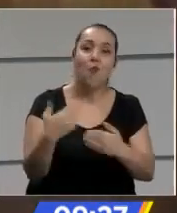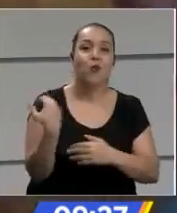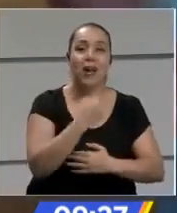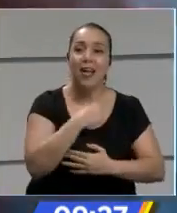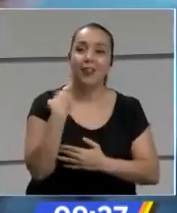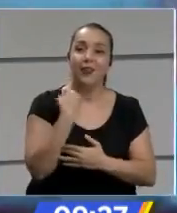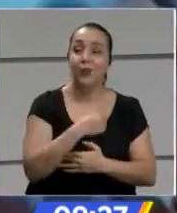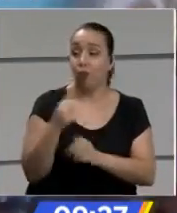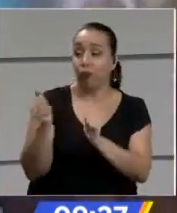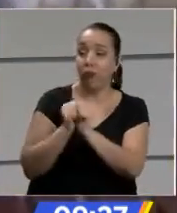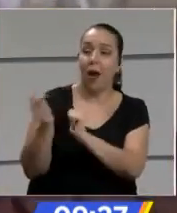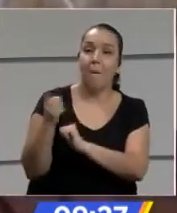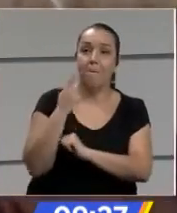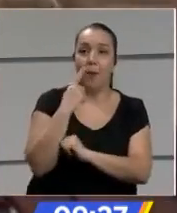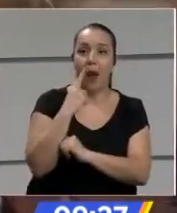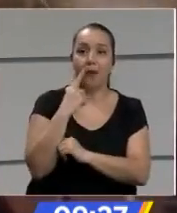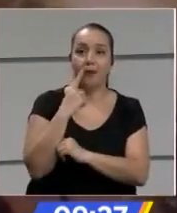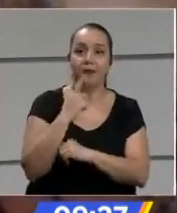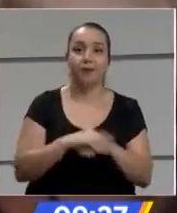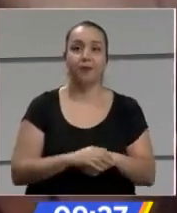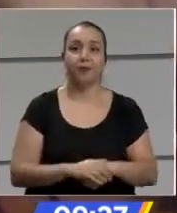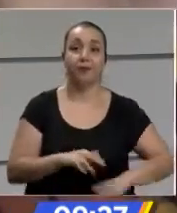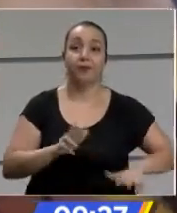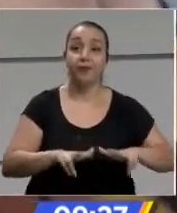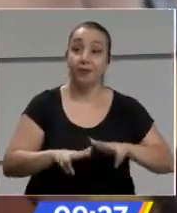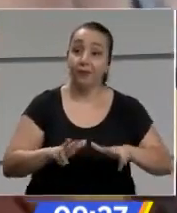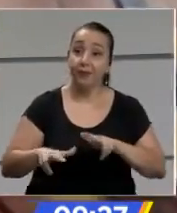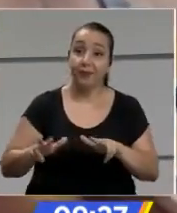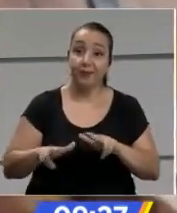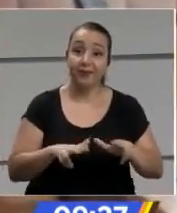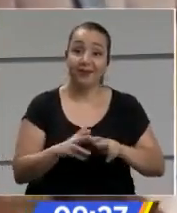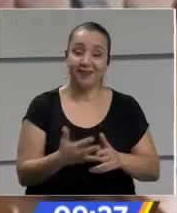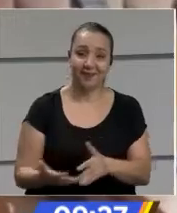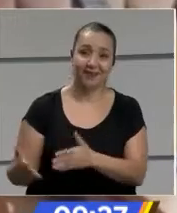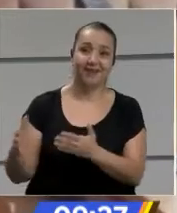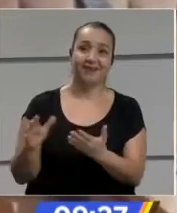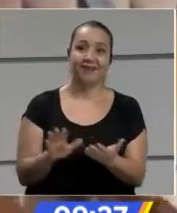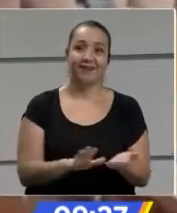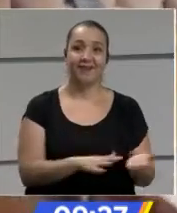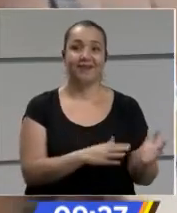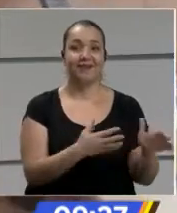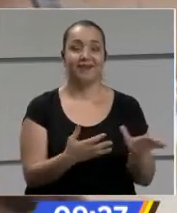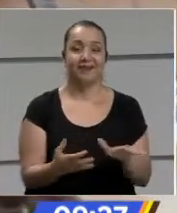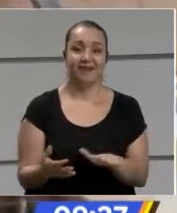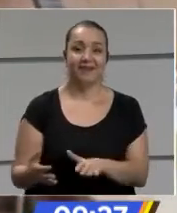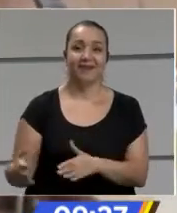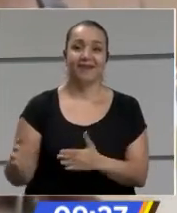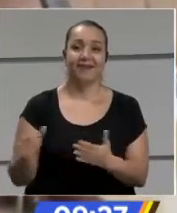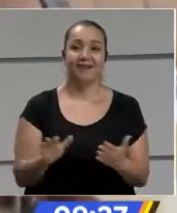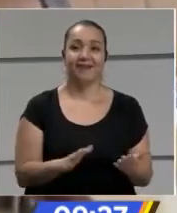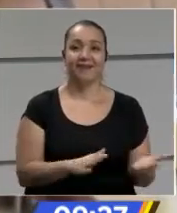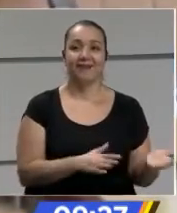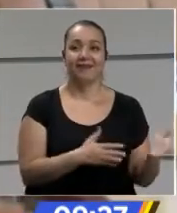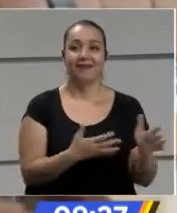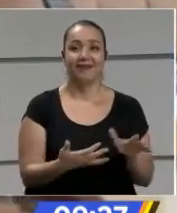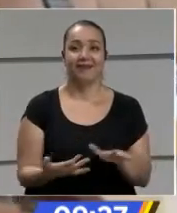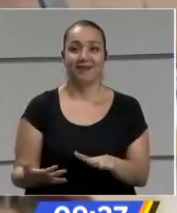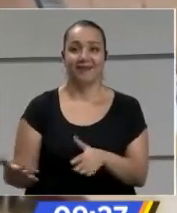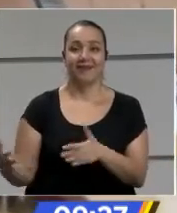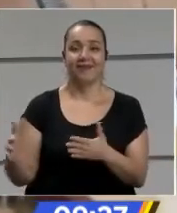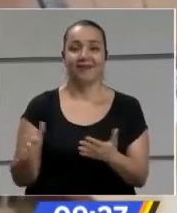papá. Música.